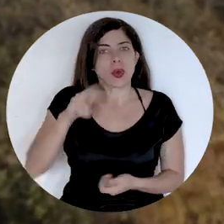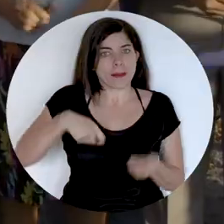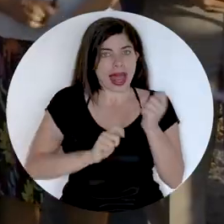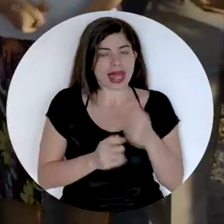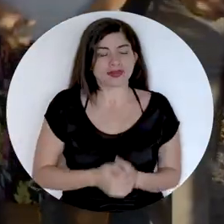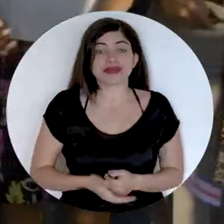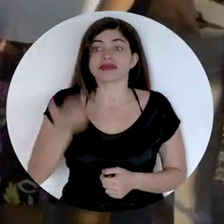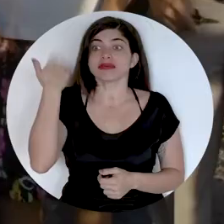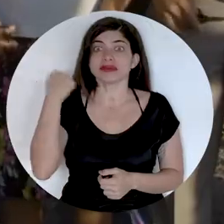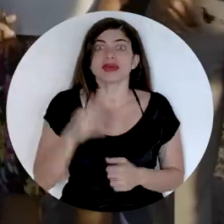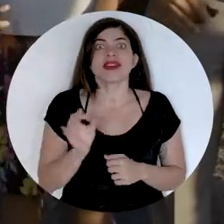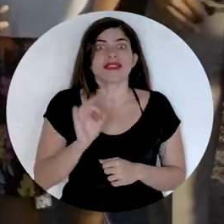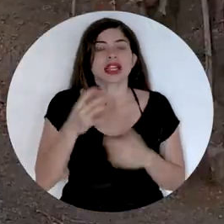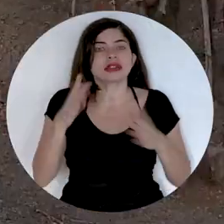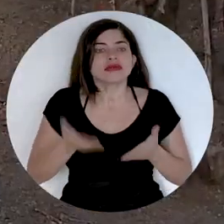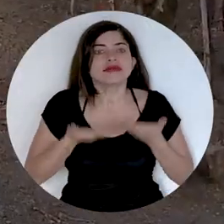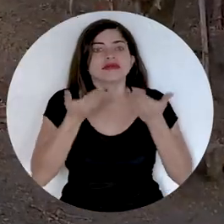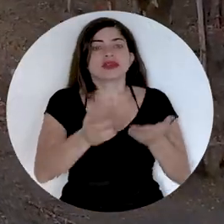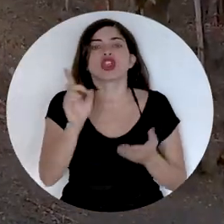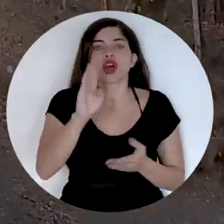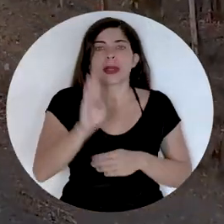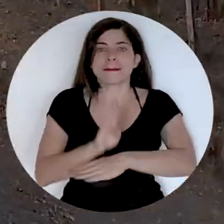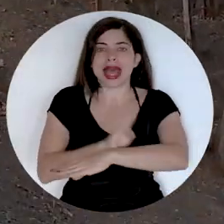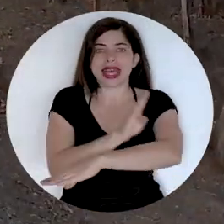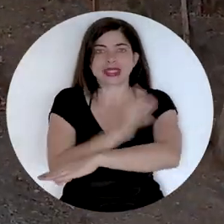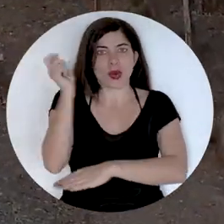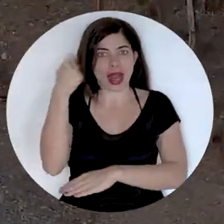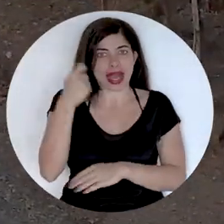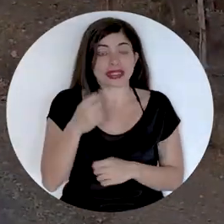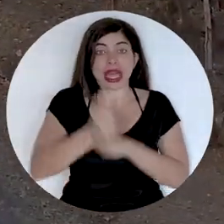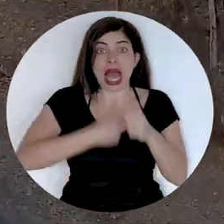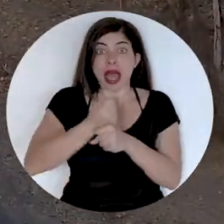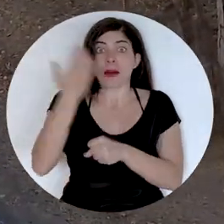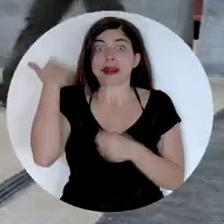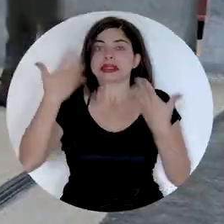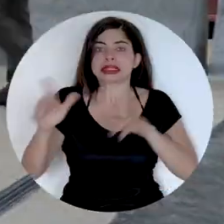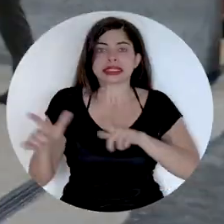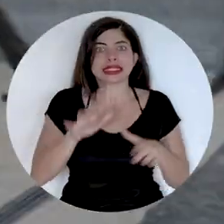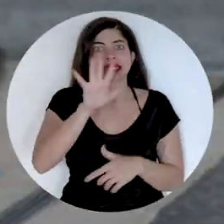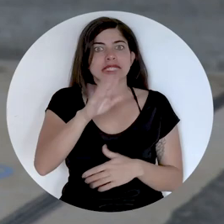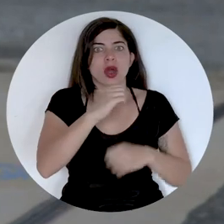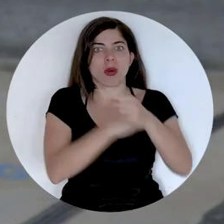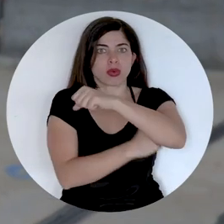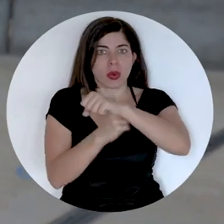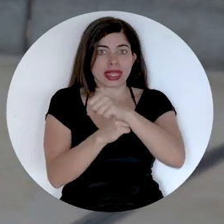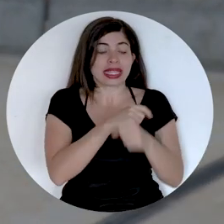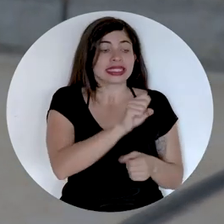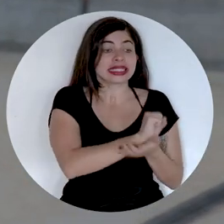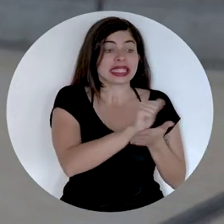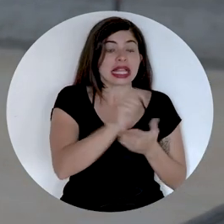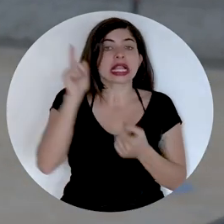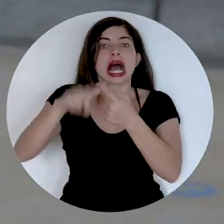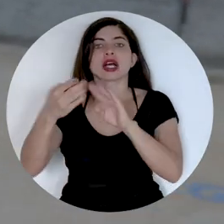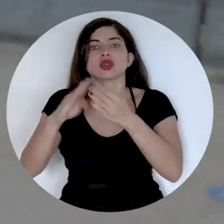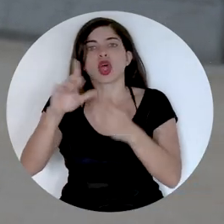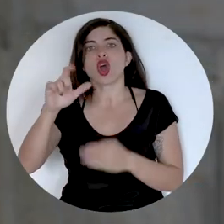Upala. El pasado 11 de febrero se hizo la entrega del primer proyecto de Llanos de Cortés en Bagaces, Guanacaste. El año anterior quedaron listos 5 puentes entre Santa